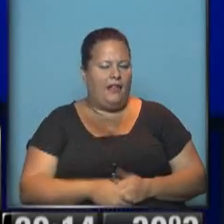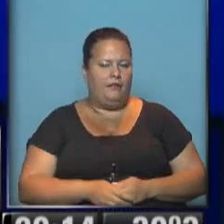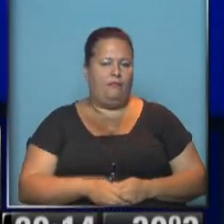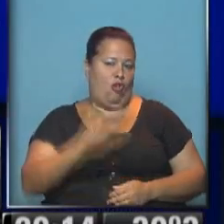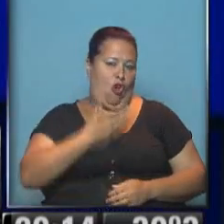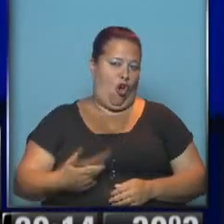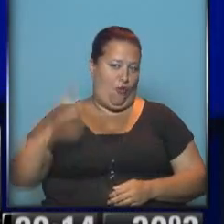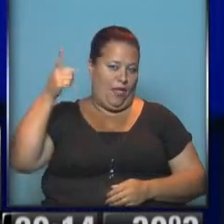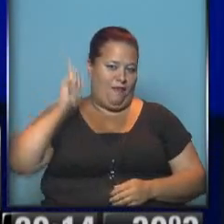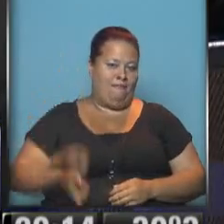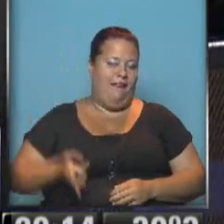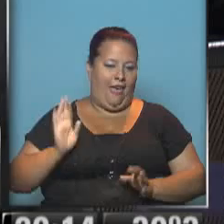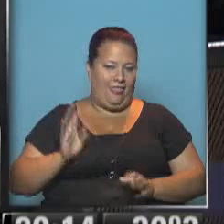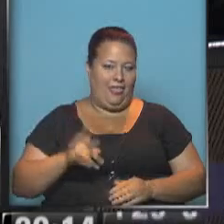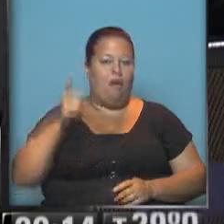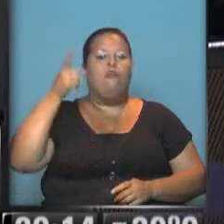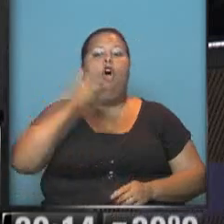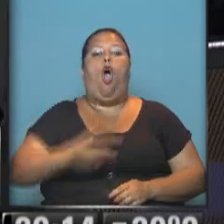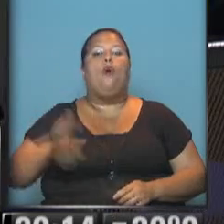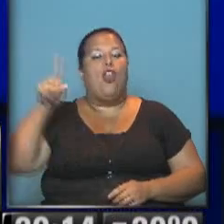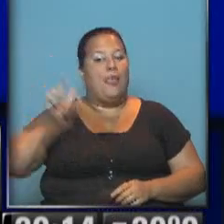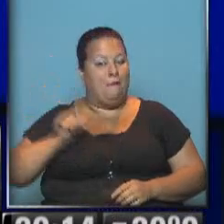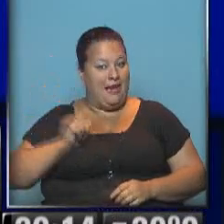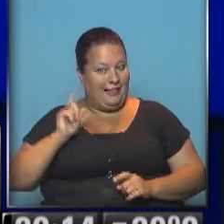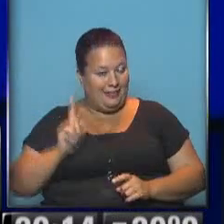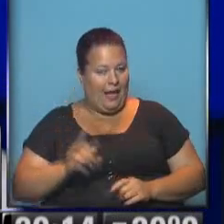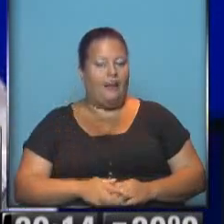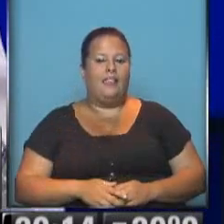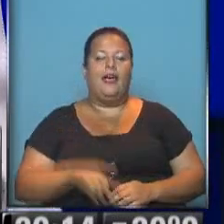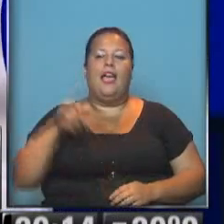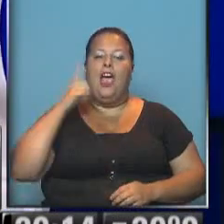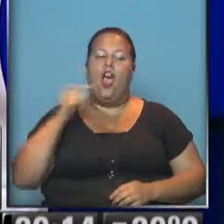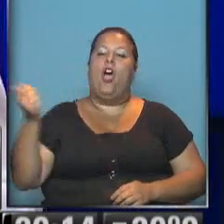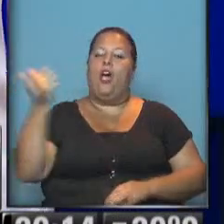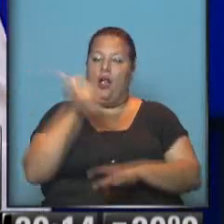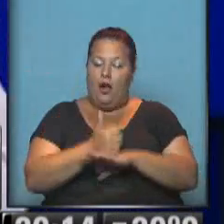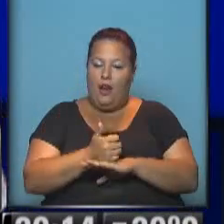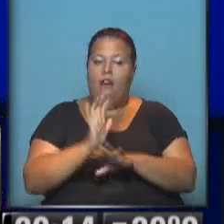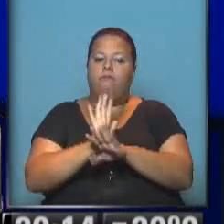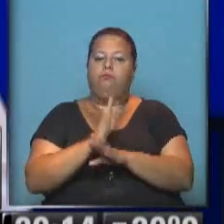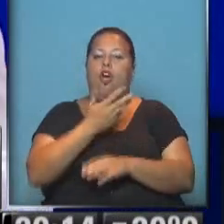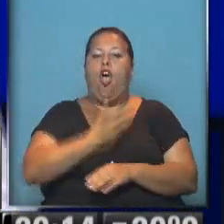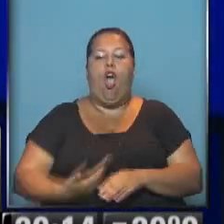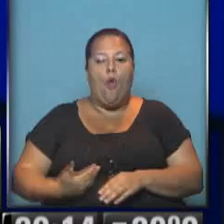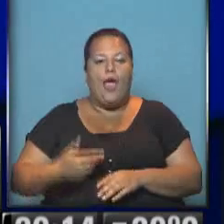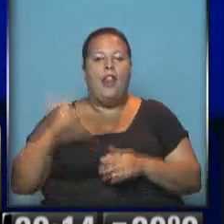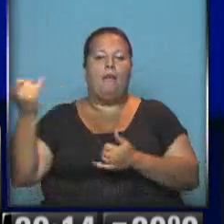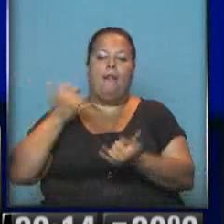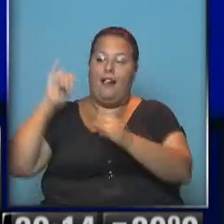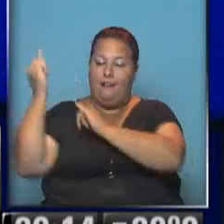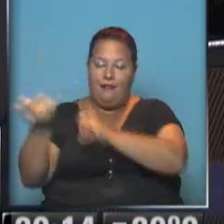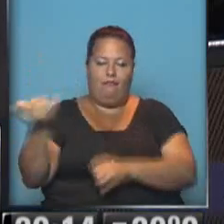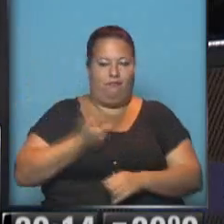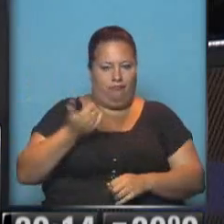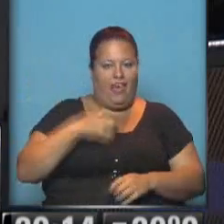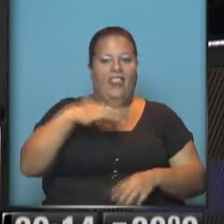El gobierno. El gobierno de facto. Y él venía en representación del gobierno a transmitirme esto. ¿Y le